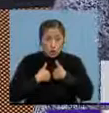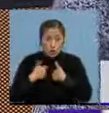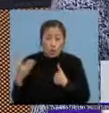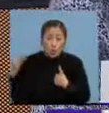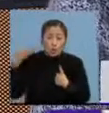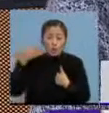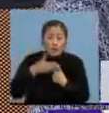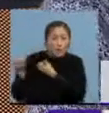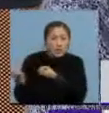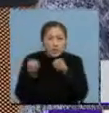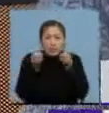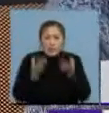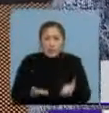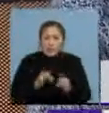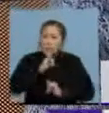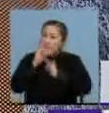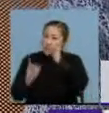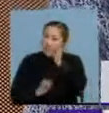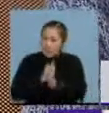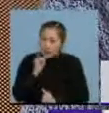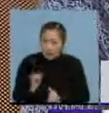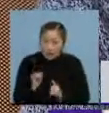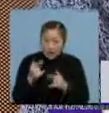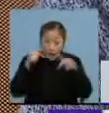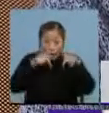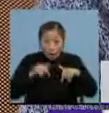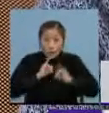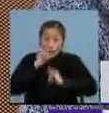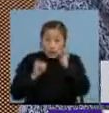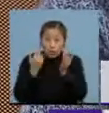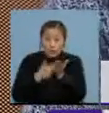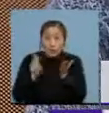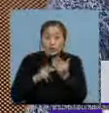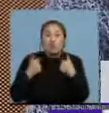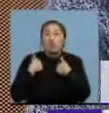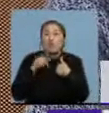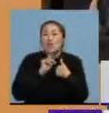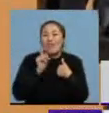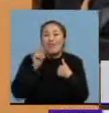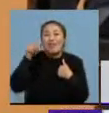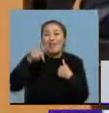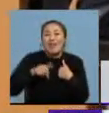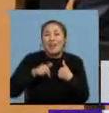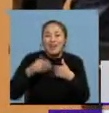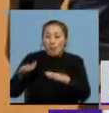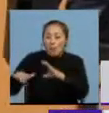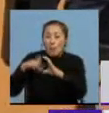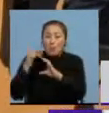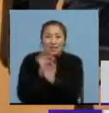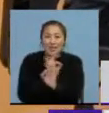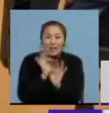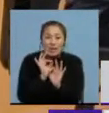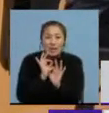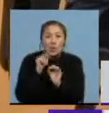me habían invitado para explicar justamente lo que estoy explicando yo no estaba en ese momento no había recibido porque